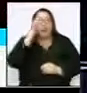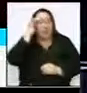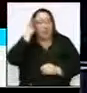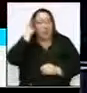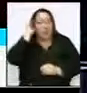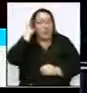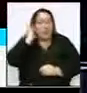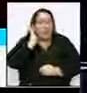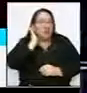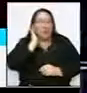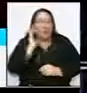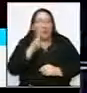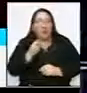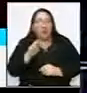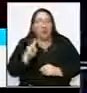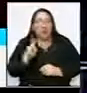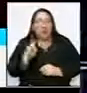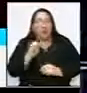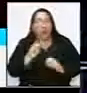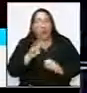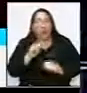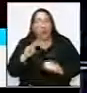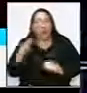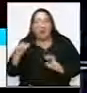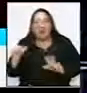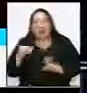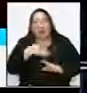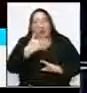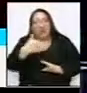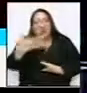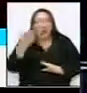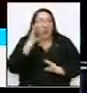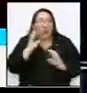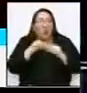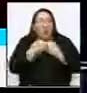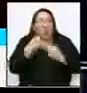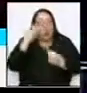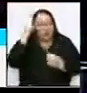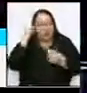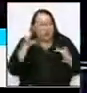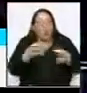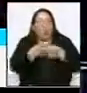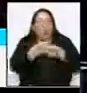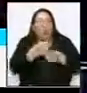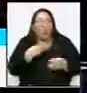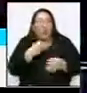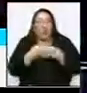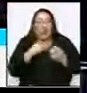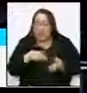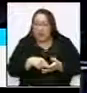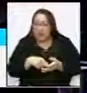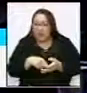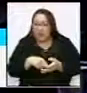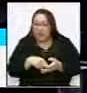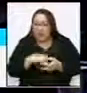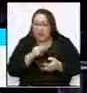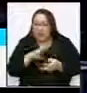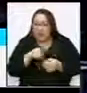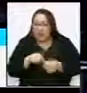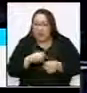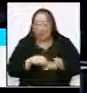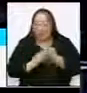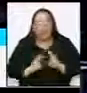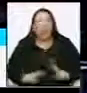2021, o en el 2026, o en los siguientes periodos, lo que vamos a decir aquí, lo que estamos diciendo aquí es